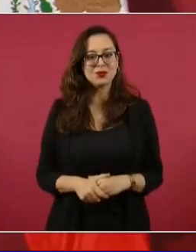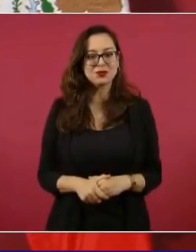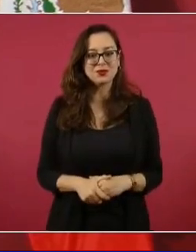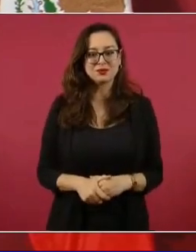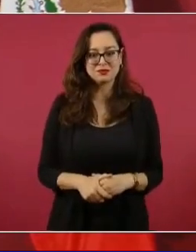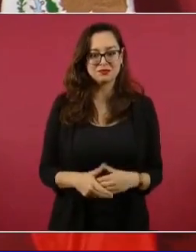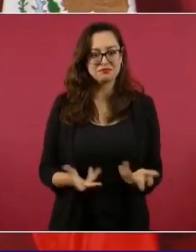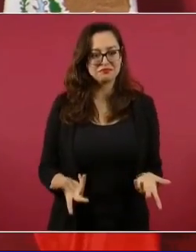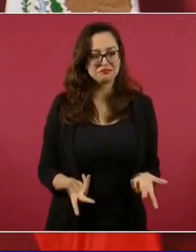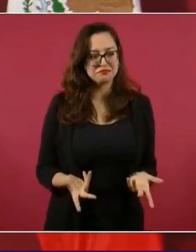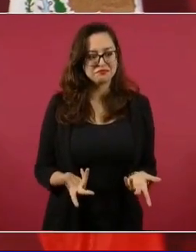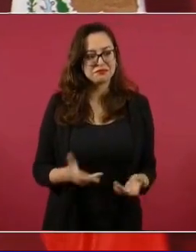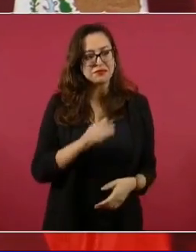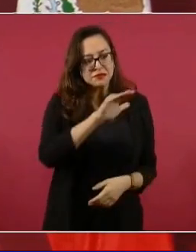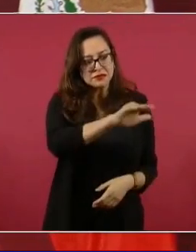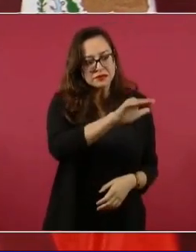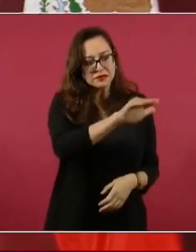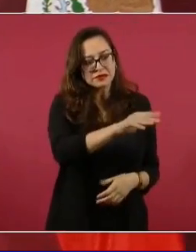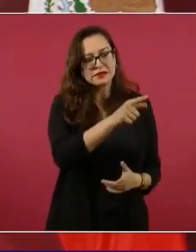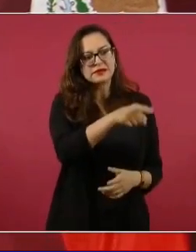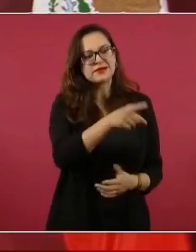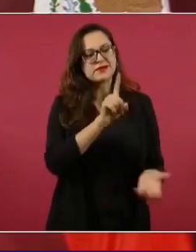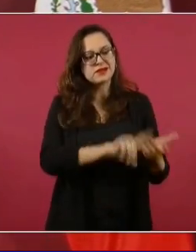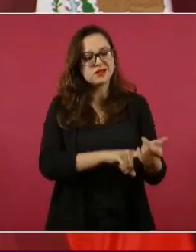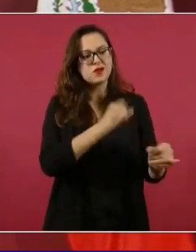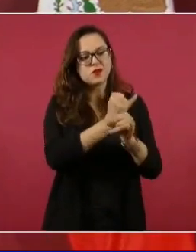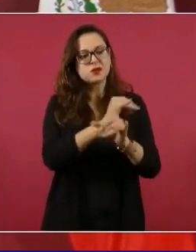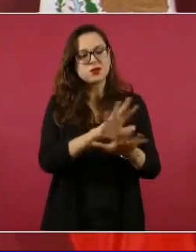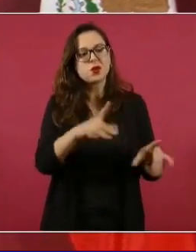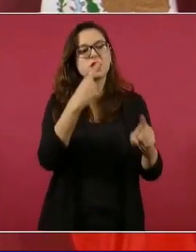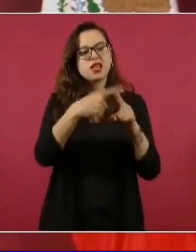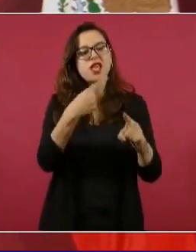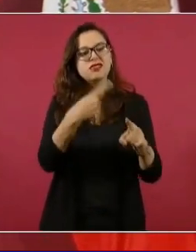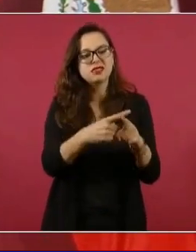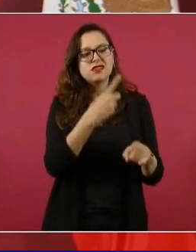diera a conocer su fuente.